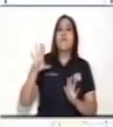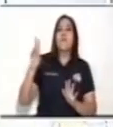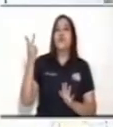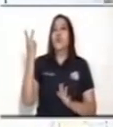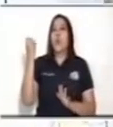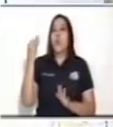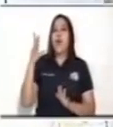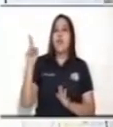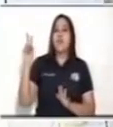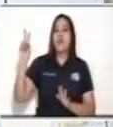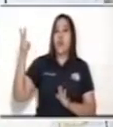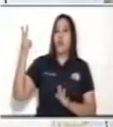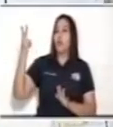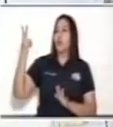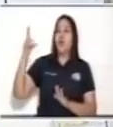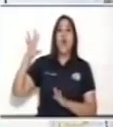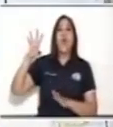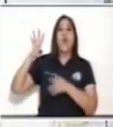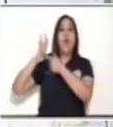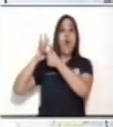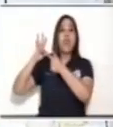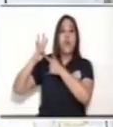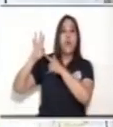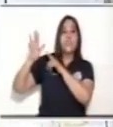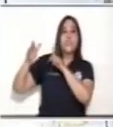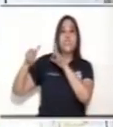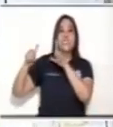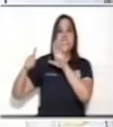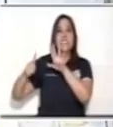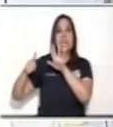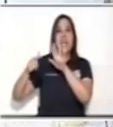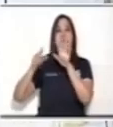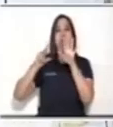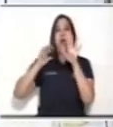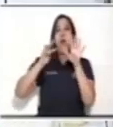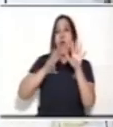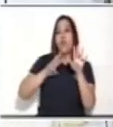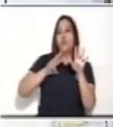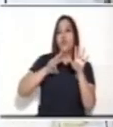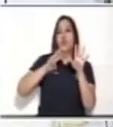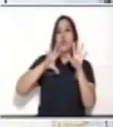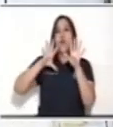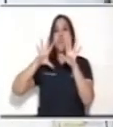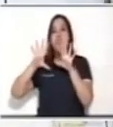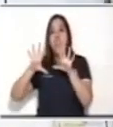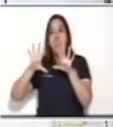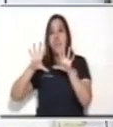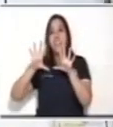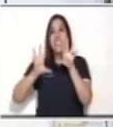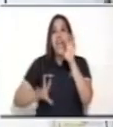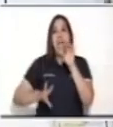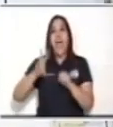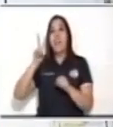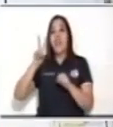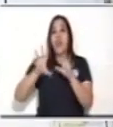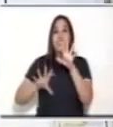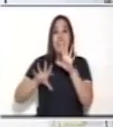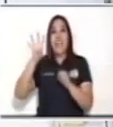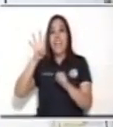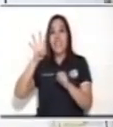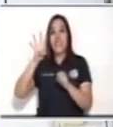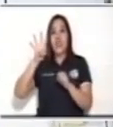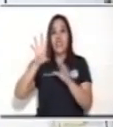dedos. Dos, cuatro, seis, ocho, diez, doce,